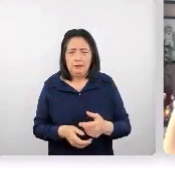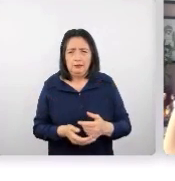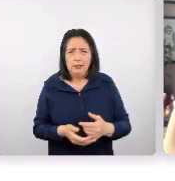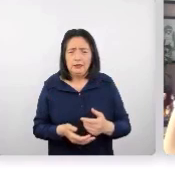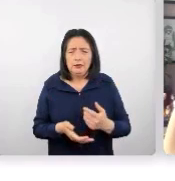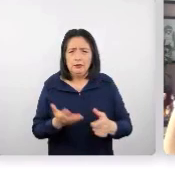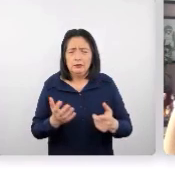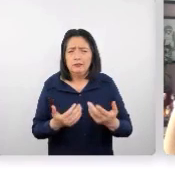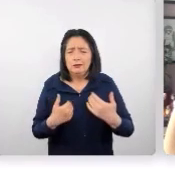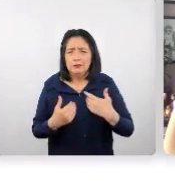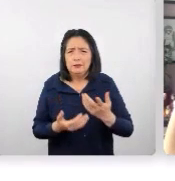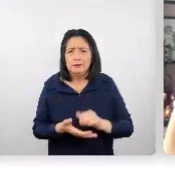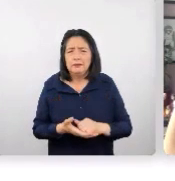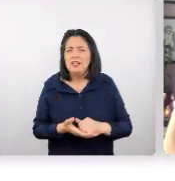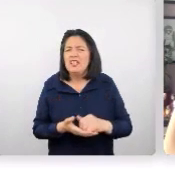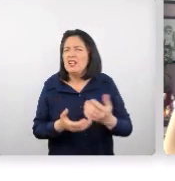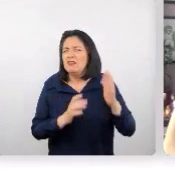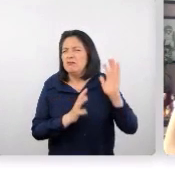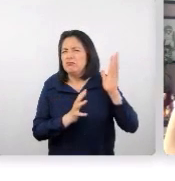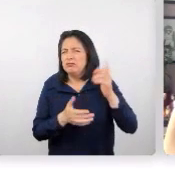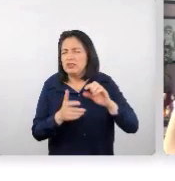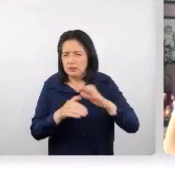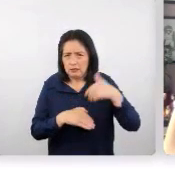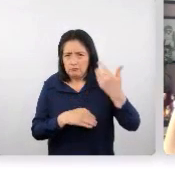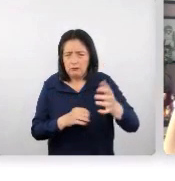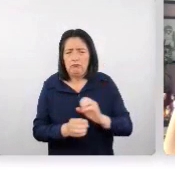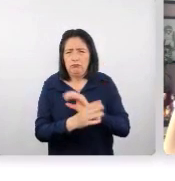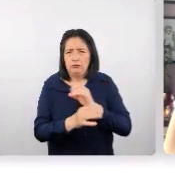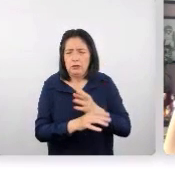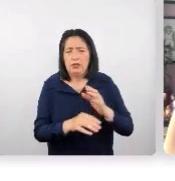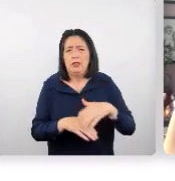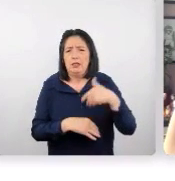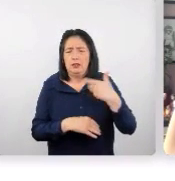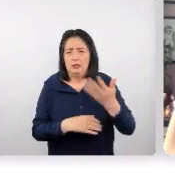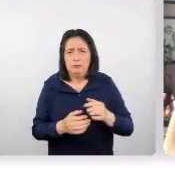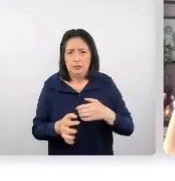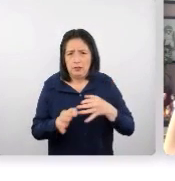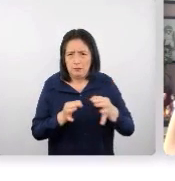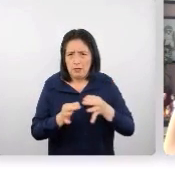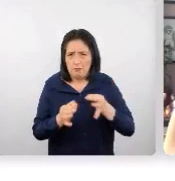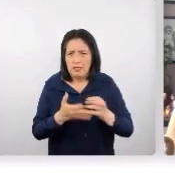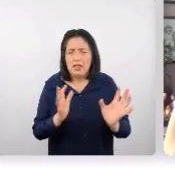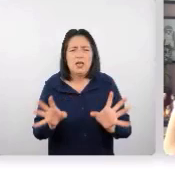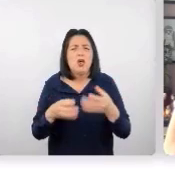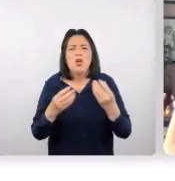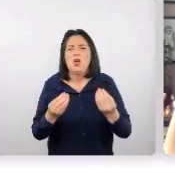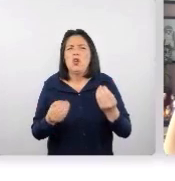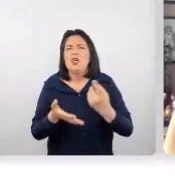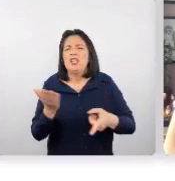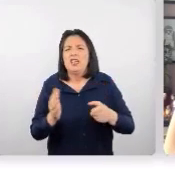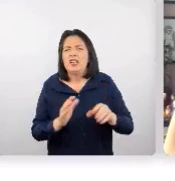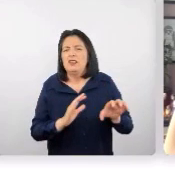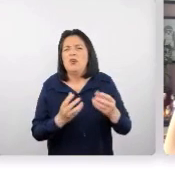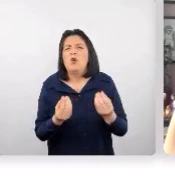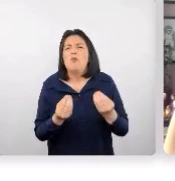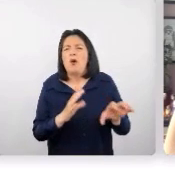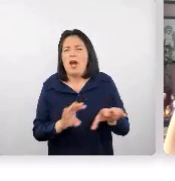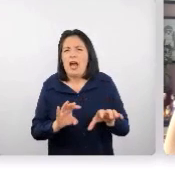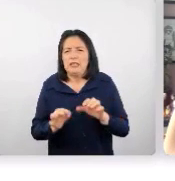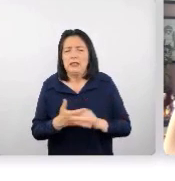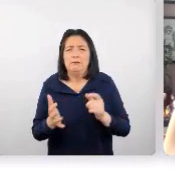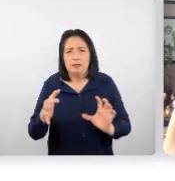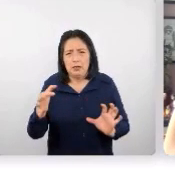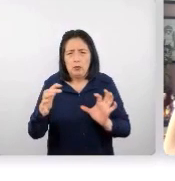tener que suscribir a la aula virtual, que más adelante les voy a comentar un poco sobre cuáles son los pasos que tienen que seguir para